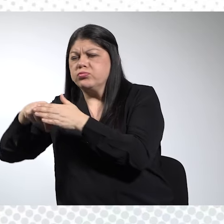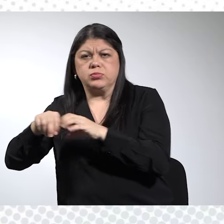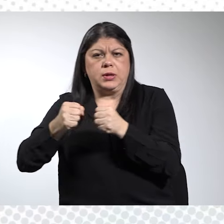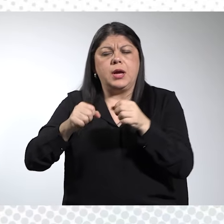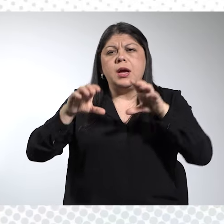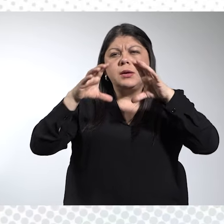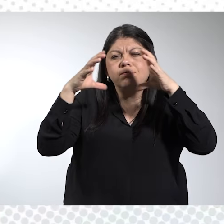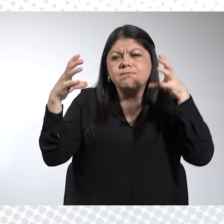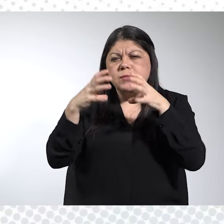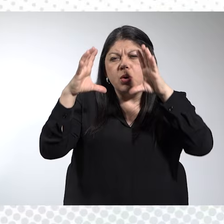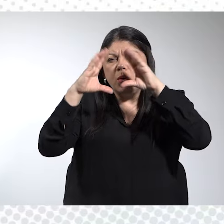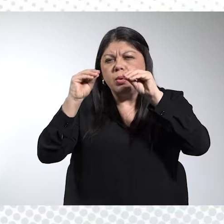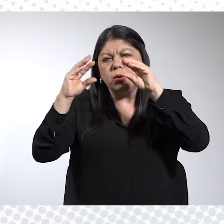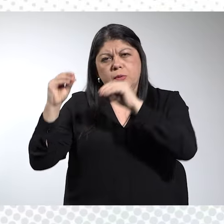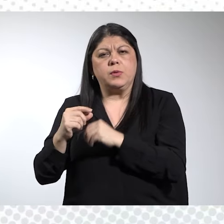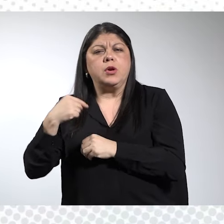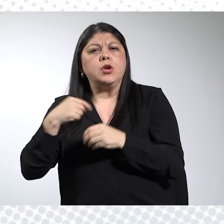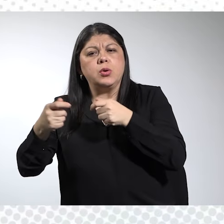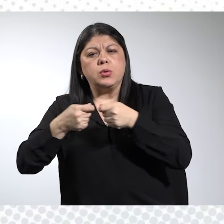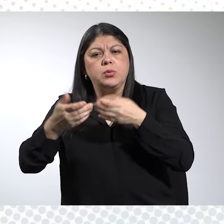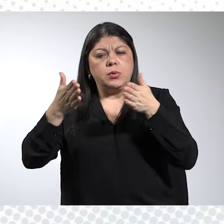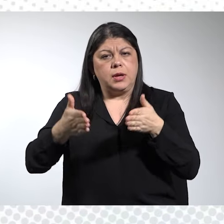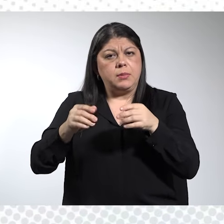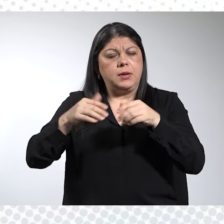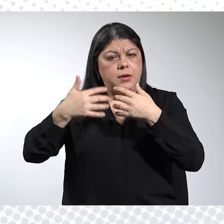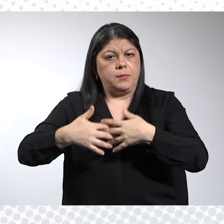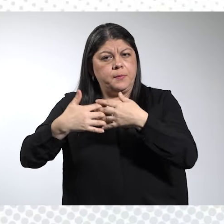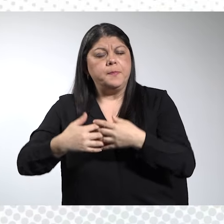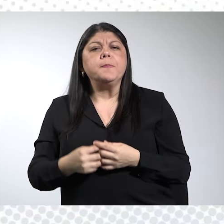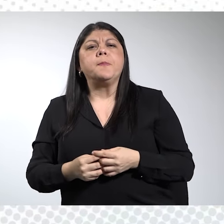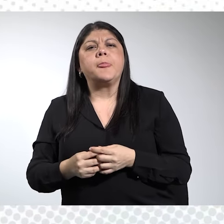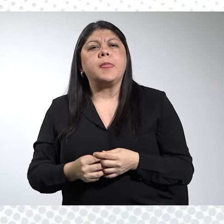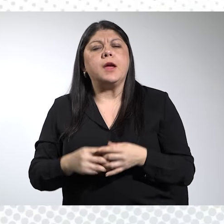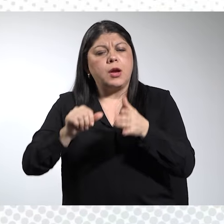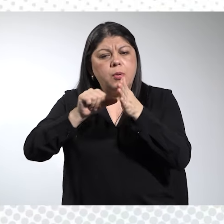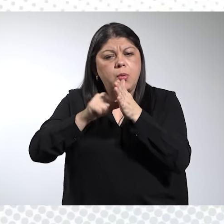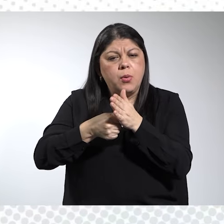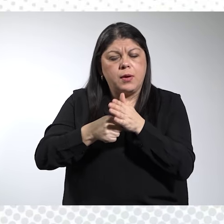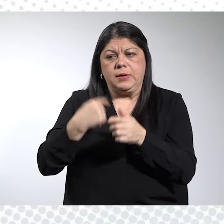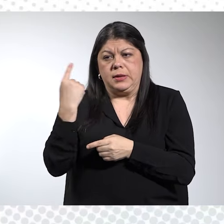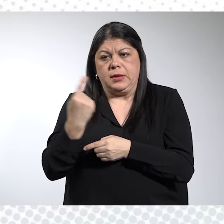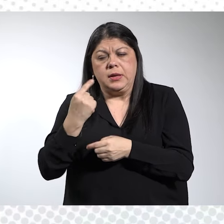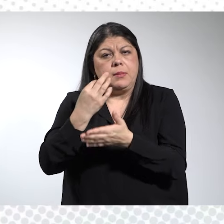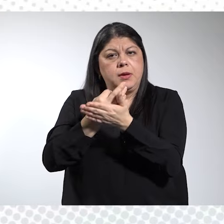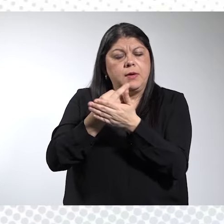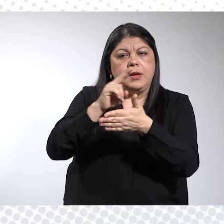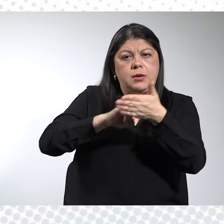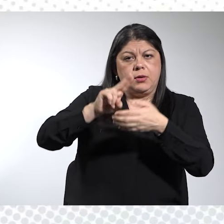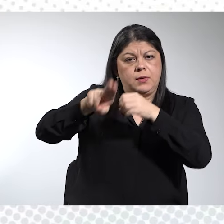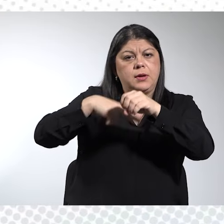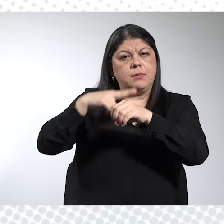torno a la escuela nocturna y la educación de calidad. Soy administrador de empresas con énfasis en gestión financiera de la